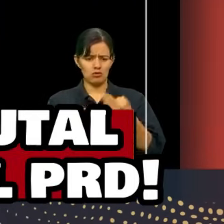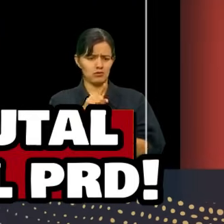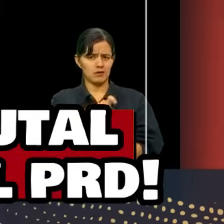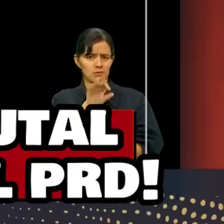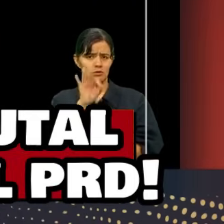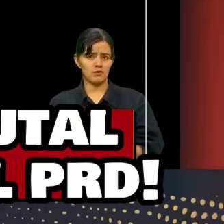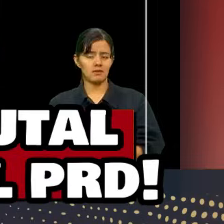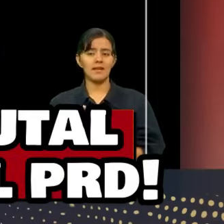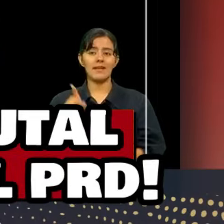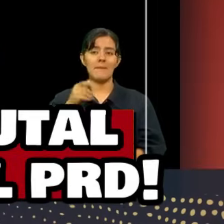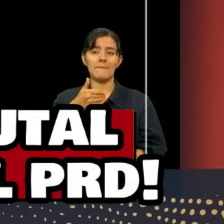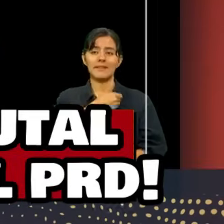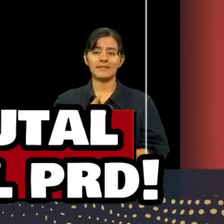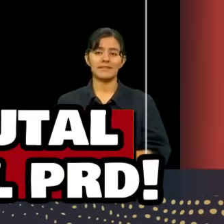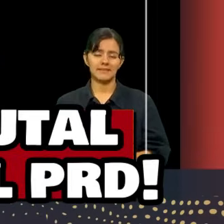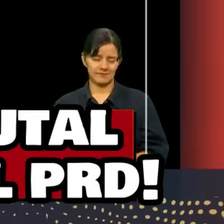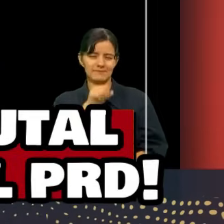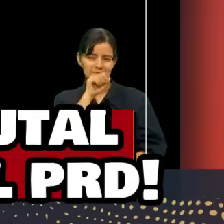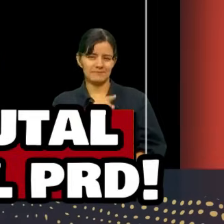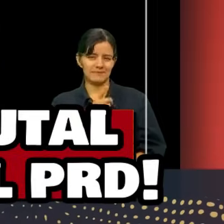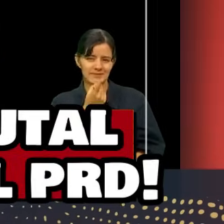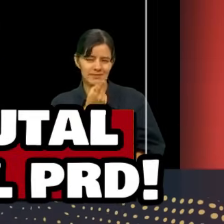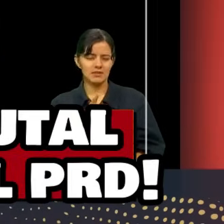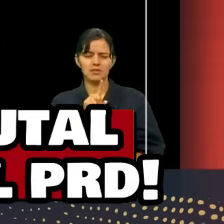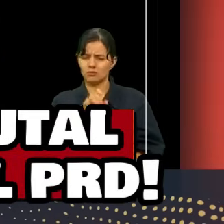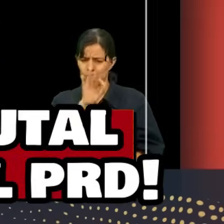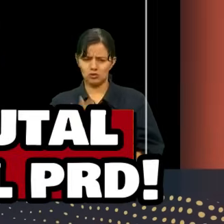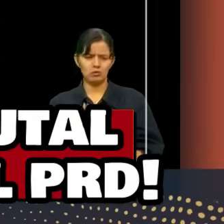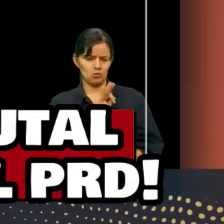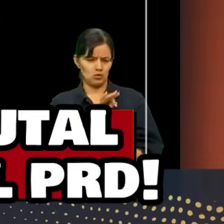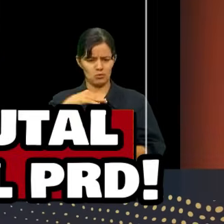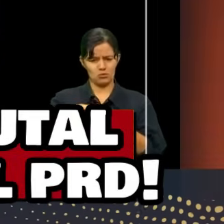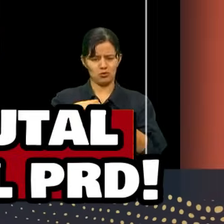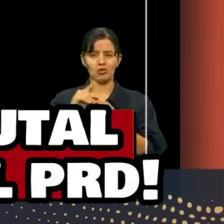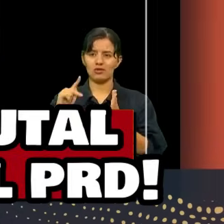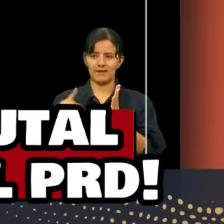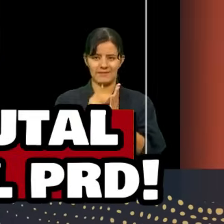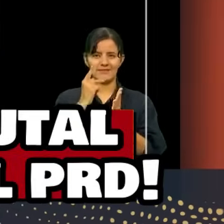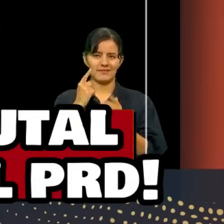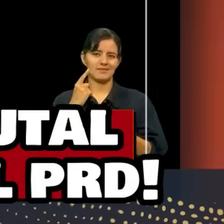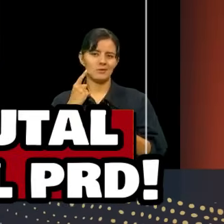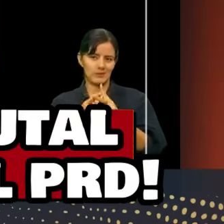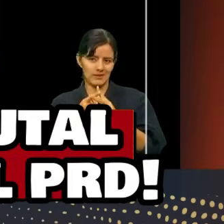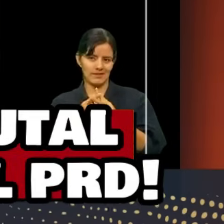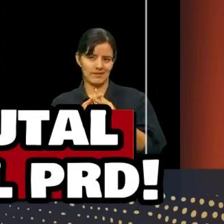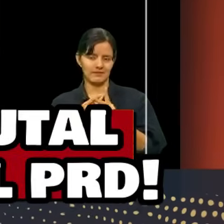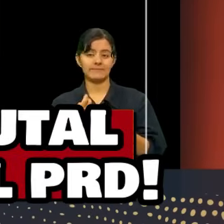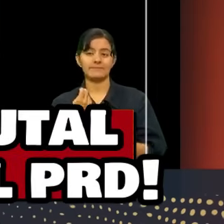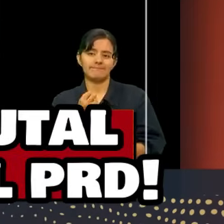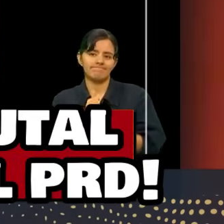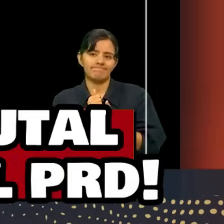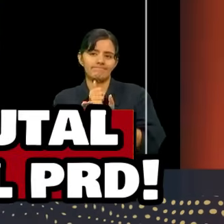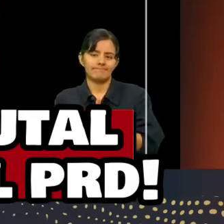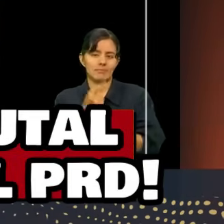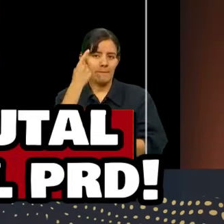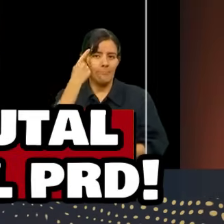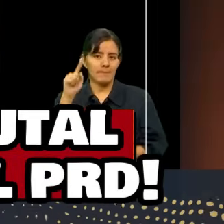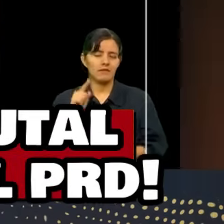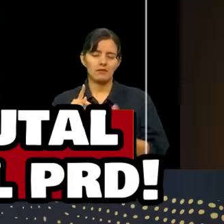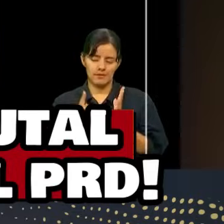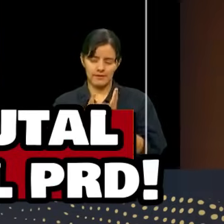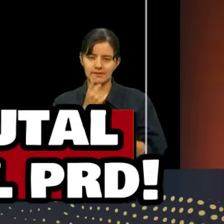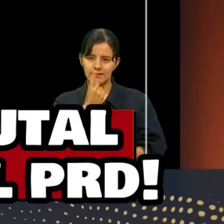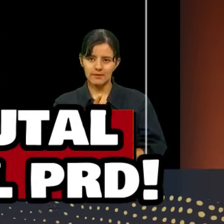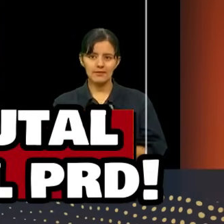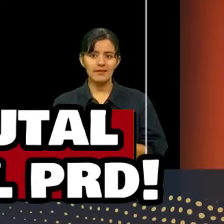de la República tampoco lo tendría, y que en este caso creo que eso puede ayudar a generar, vuelvo a decir, sin